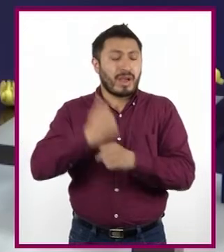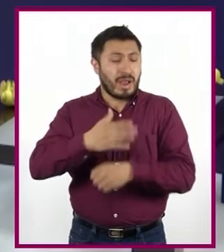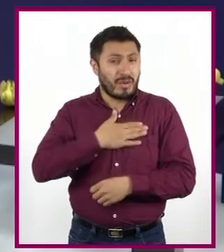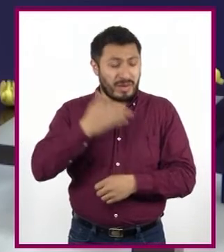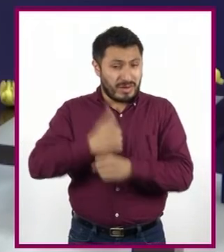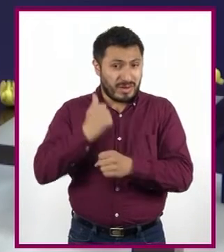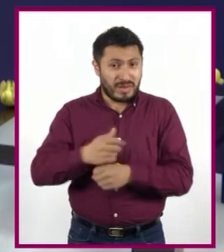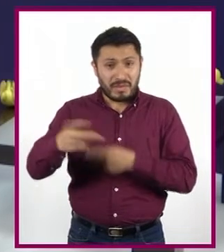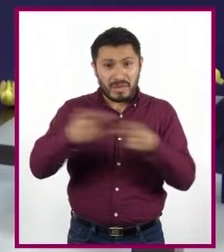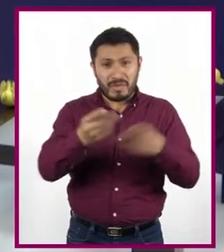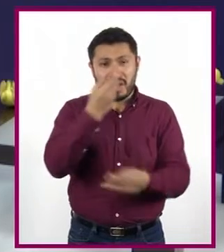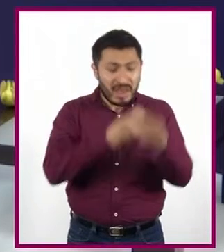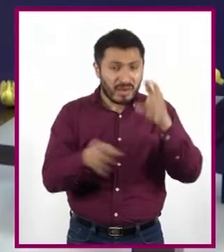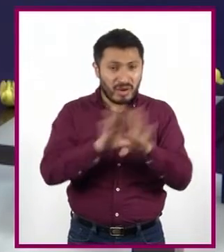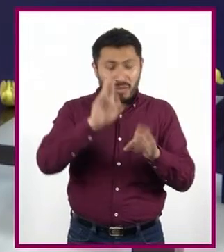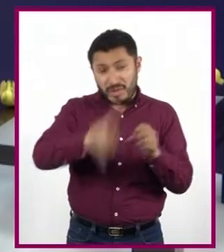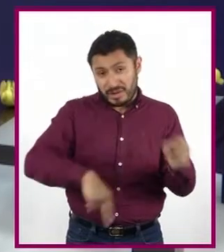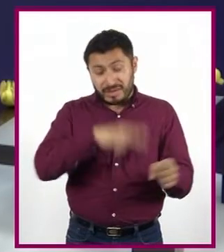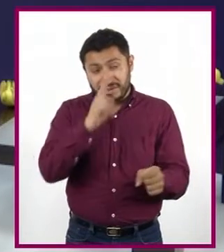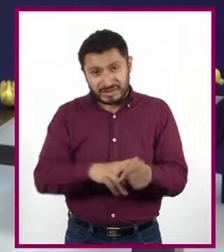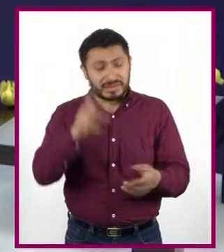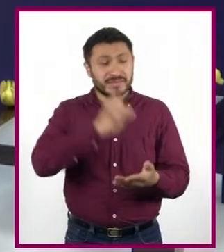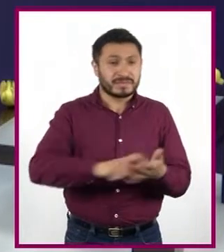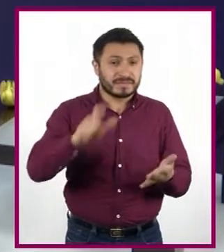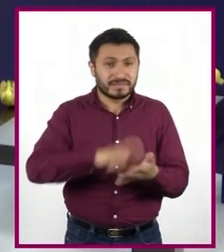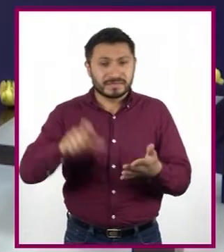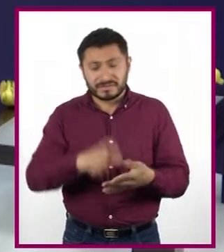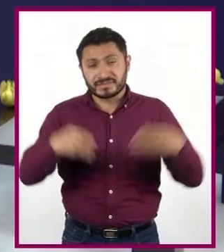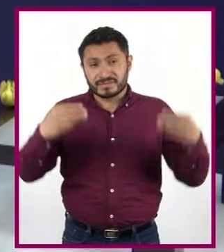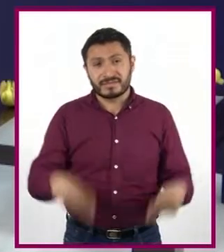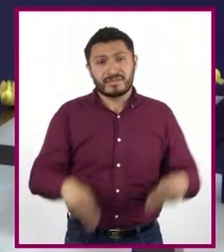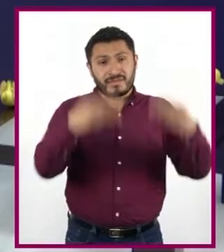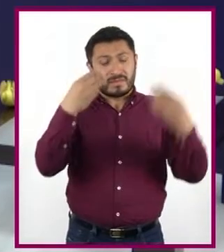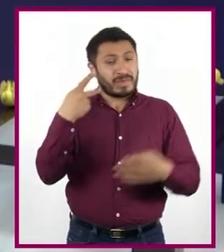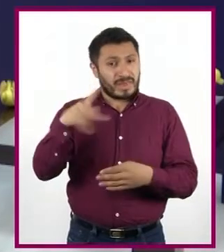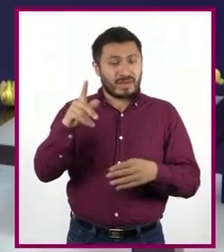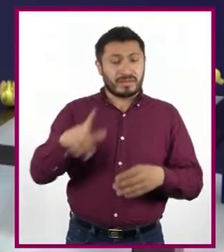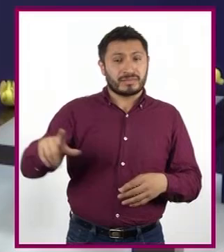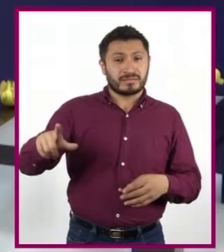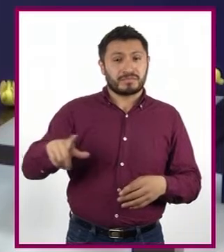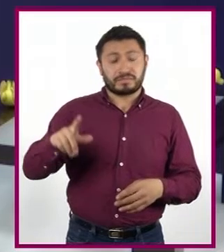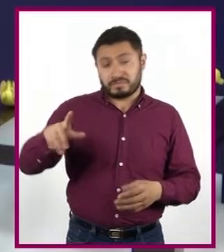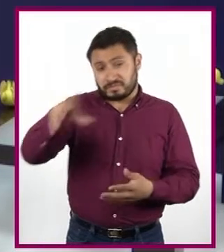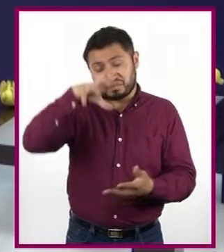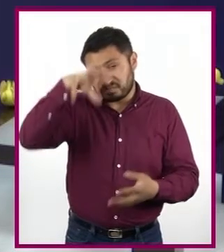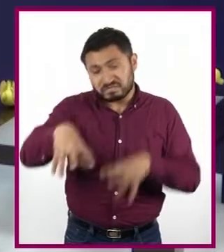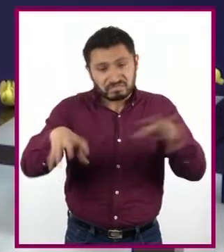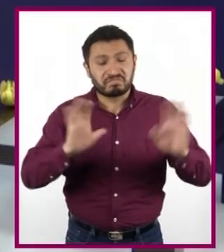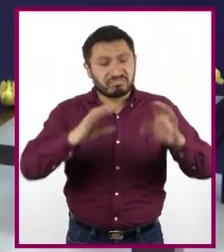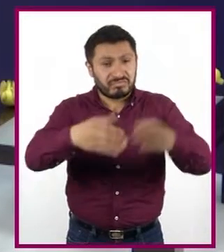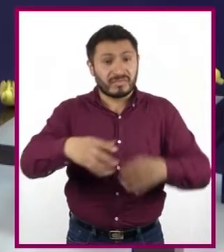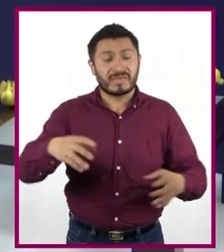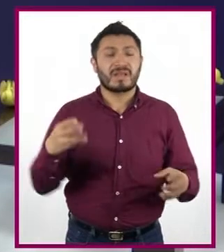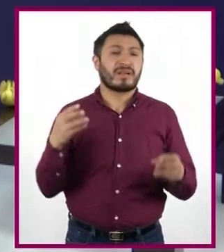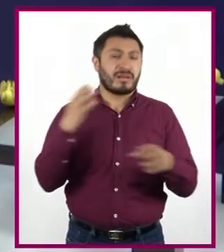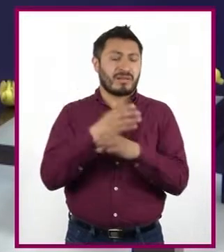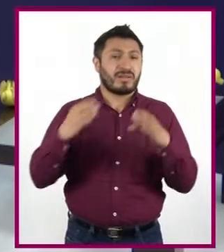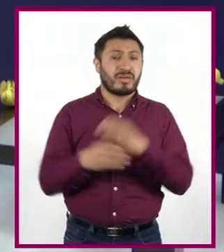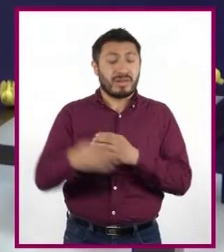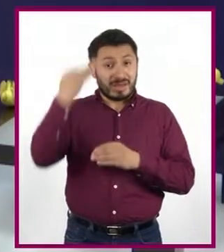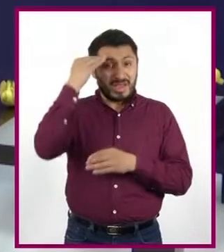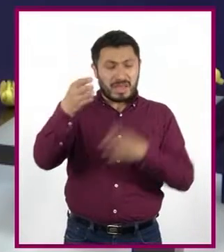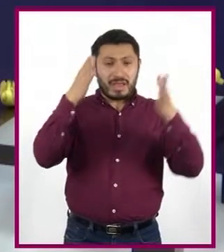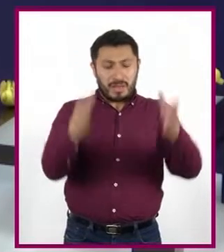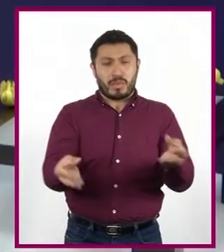los alimentos con ingredientes naturales que compraban en los mercados de su localidad, productos de temporada y muy